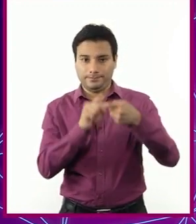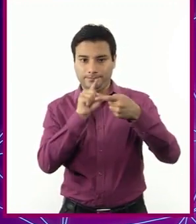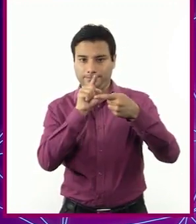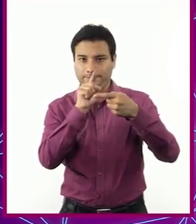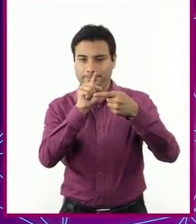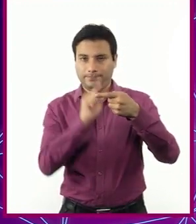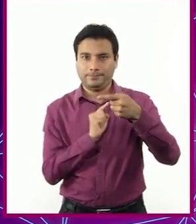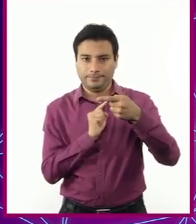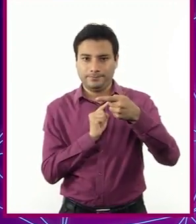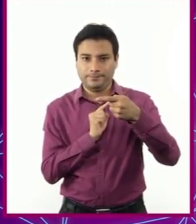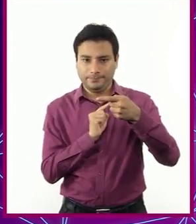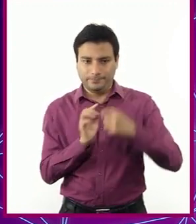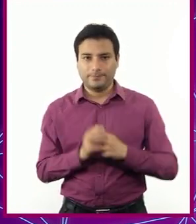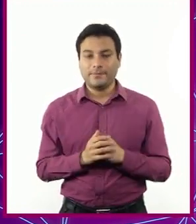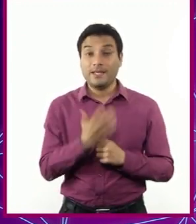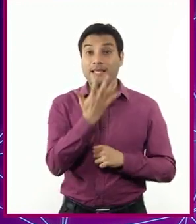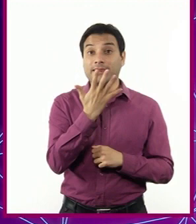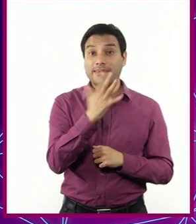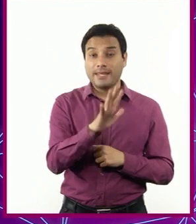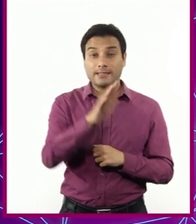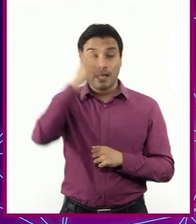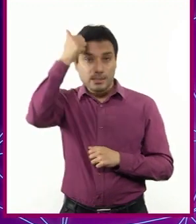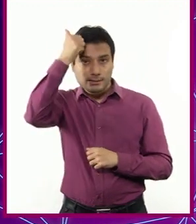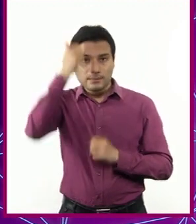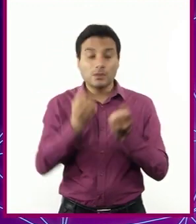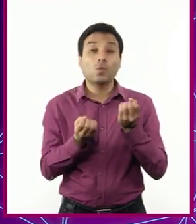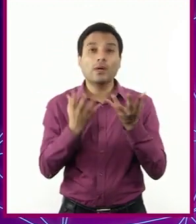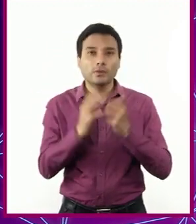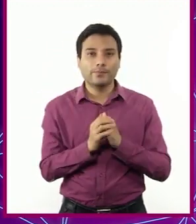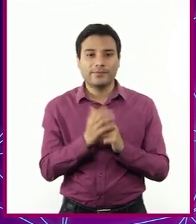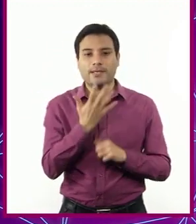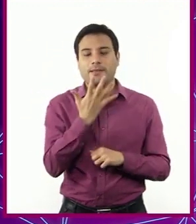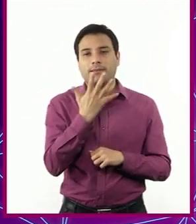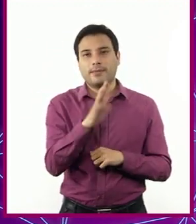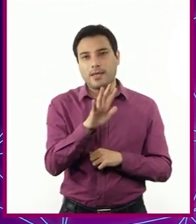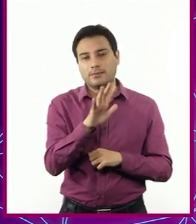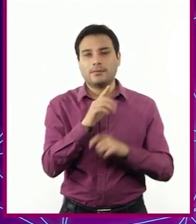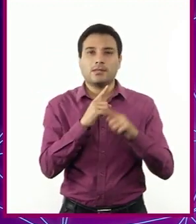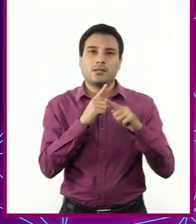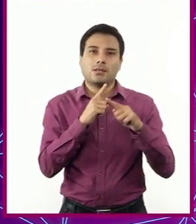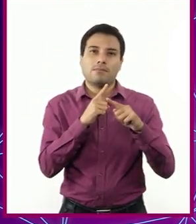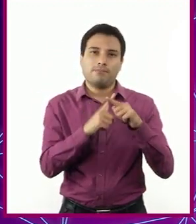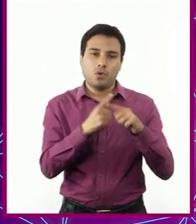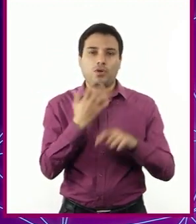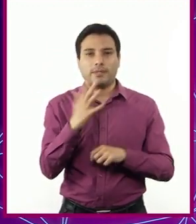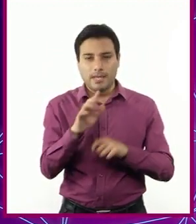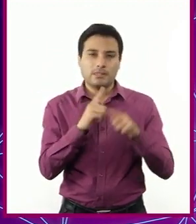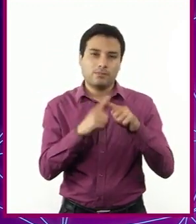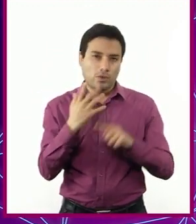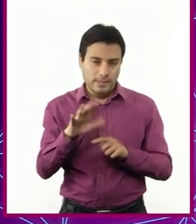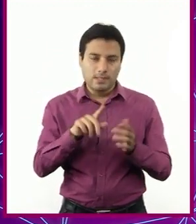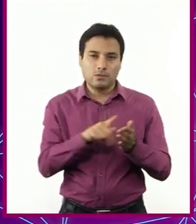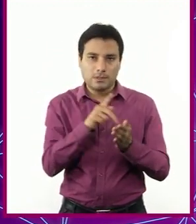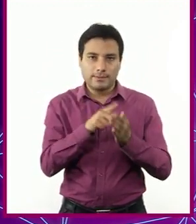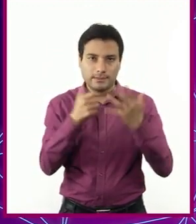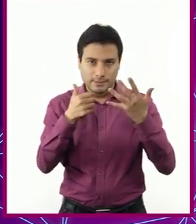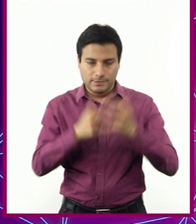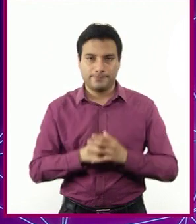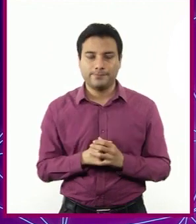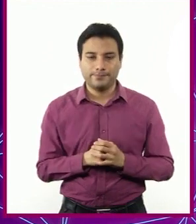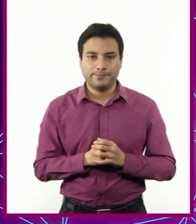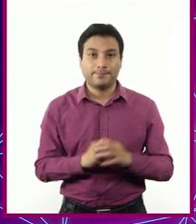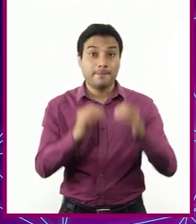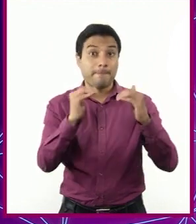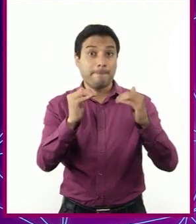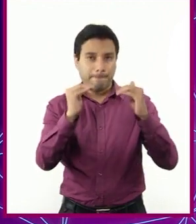10 a la 6, que es igual a 10 multiplicado por sí mismo 6 veces. Y